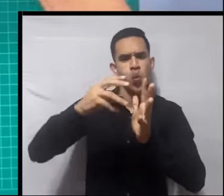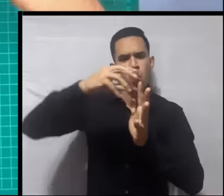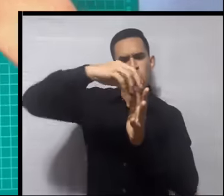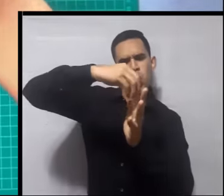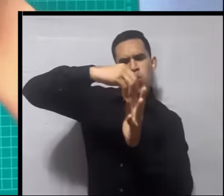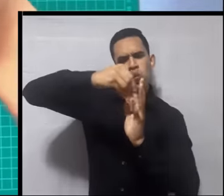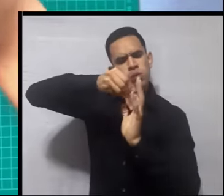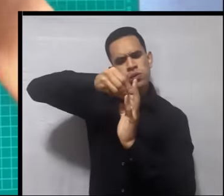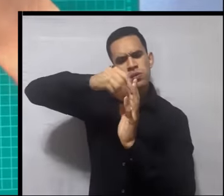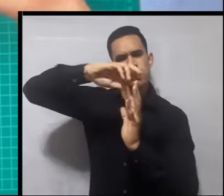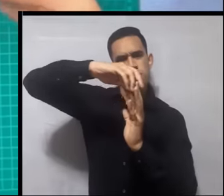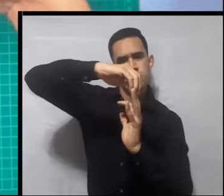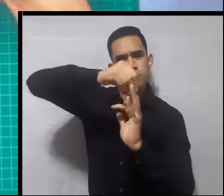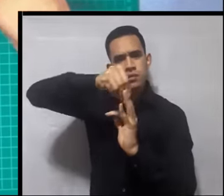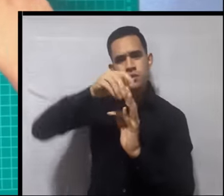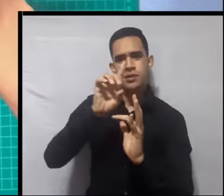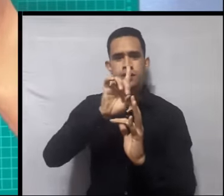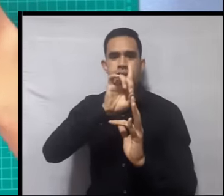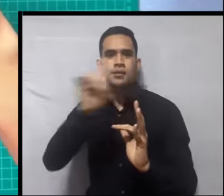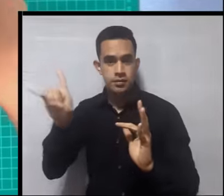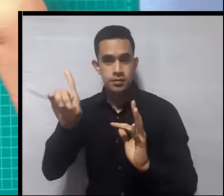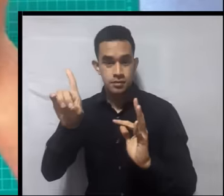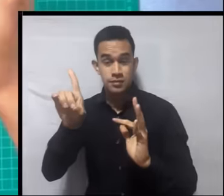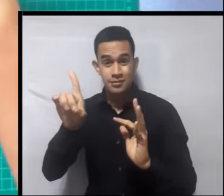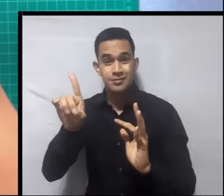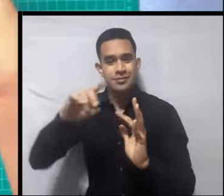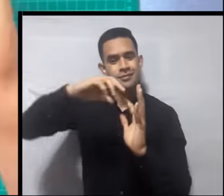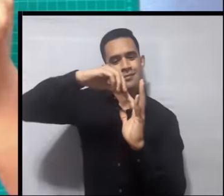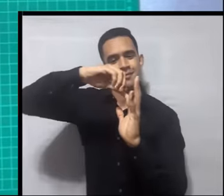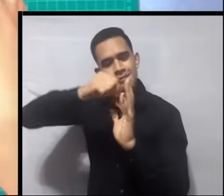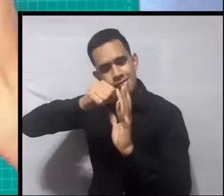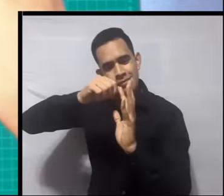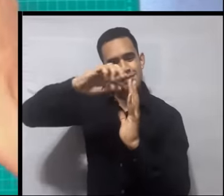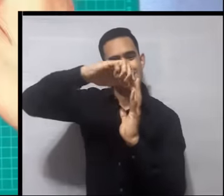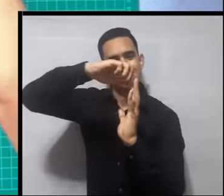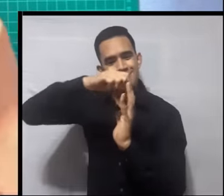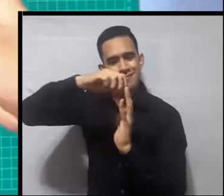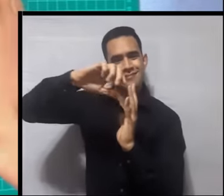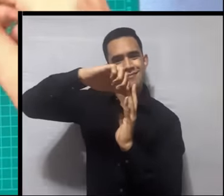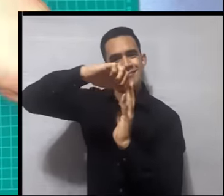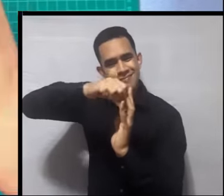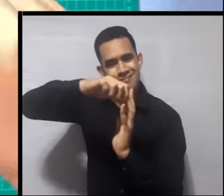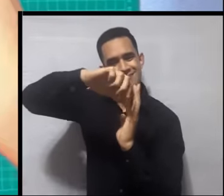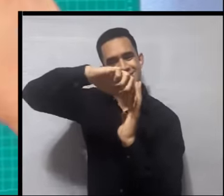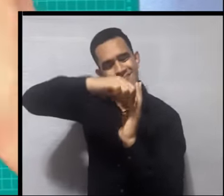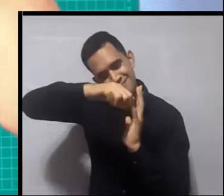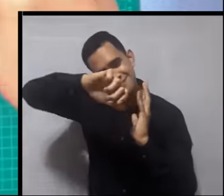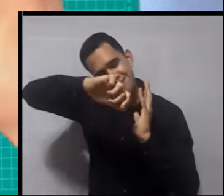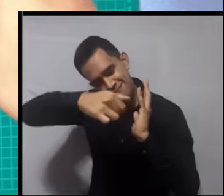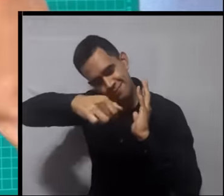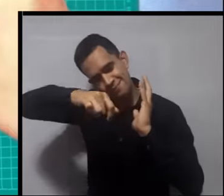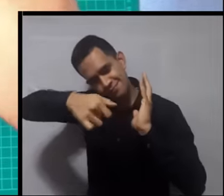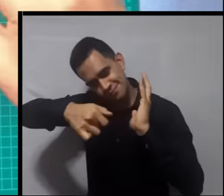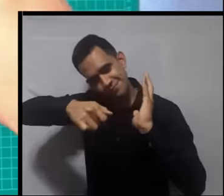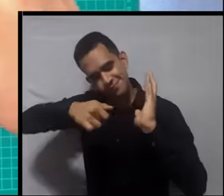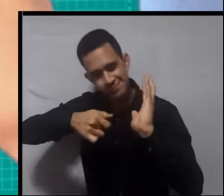doblaremos ligeramente cada aspa viendo hacia la derecha, en dirección de la siguiente.